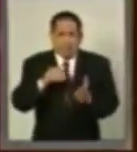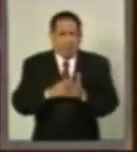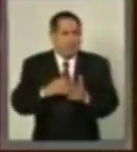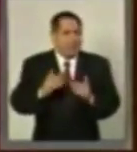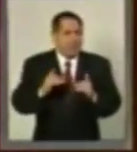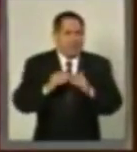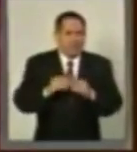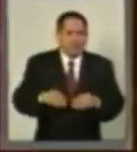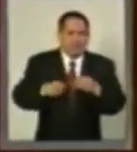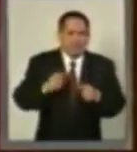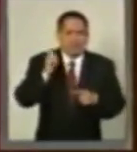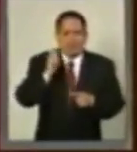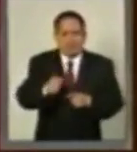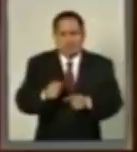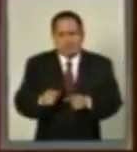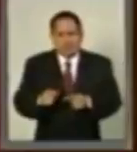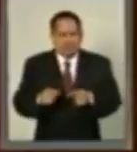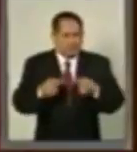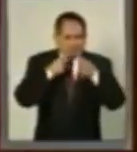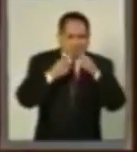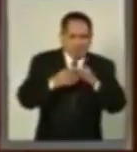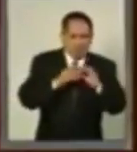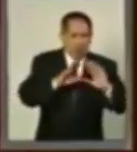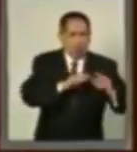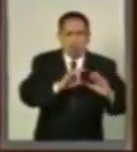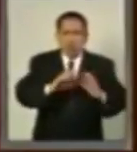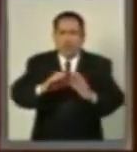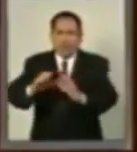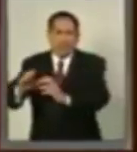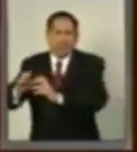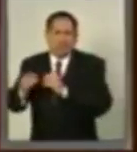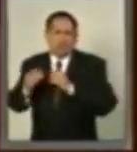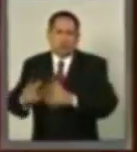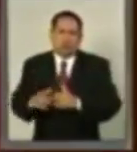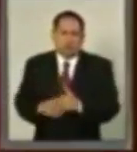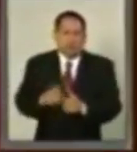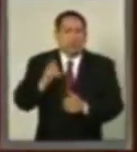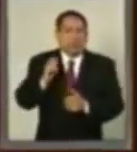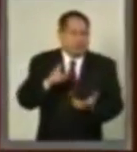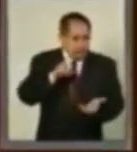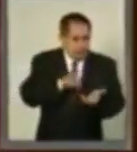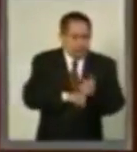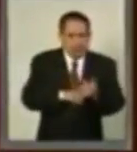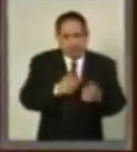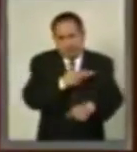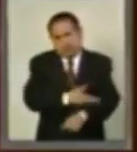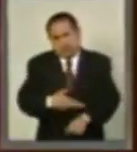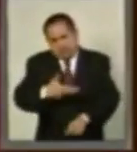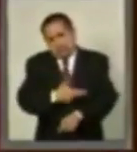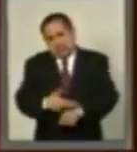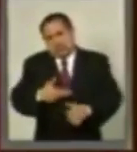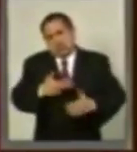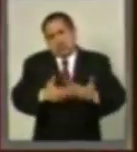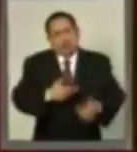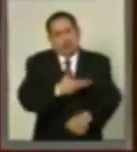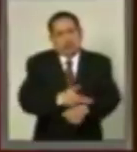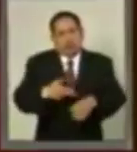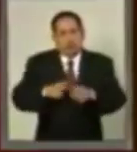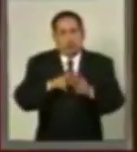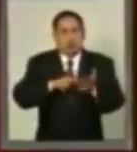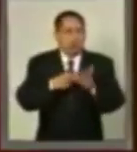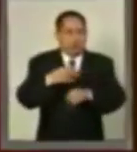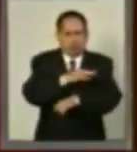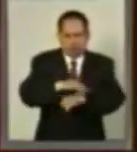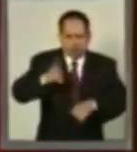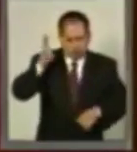es hacer un determinado número de comunidades y de ciudades, con las implicaciones logísticas, y que como arquitecta tengo